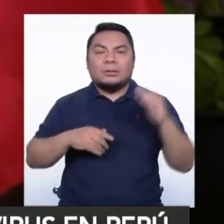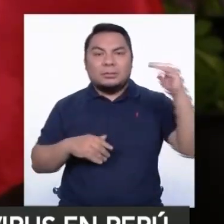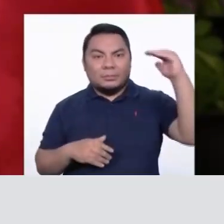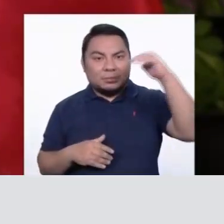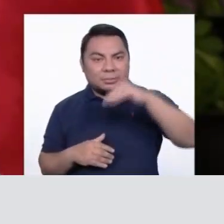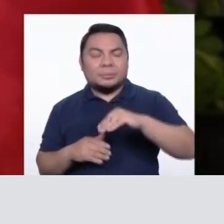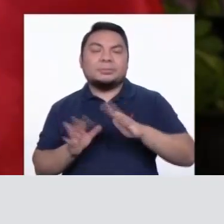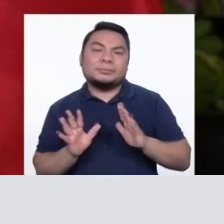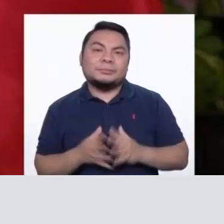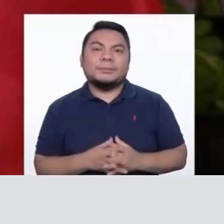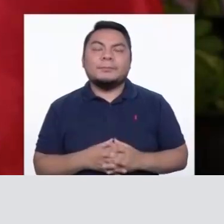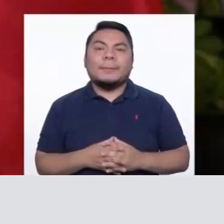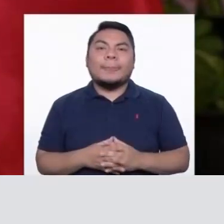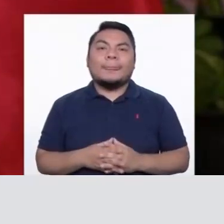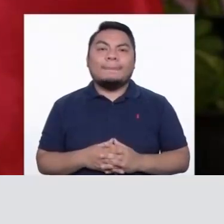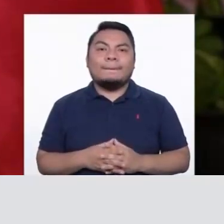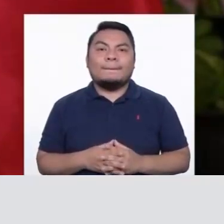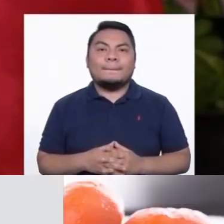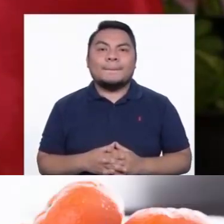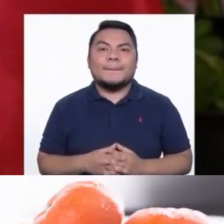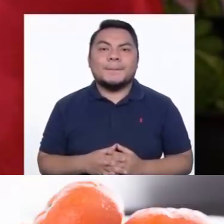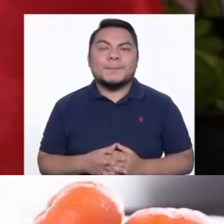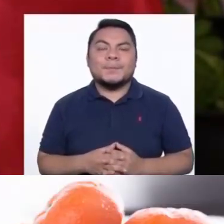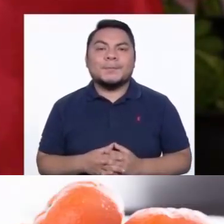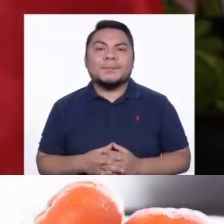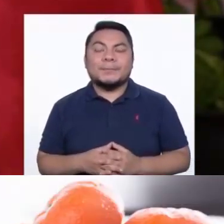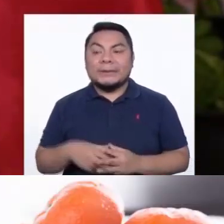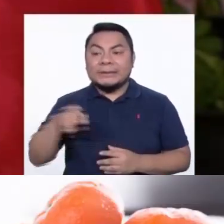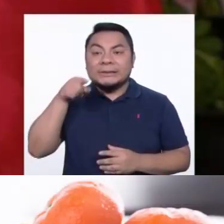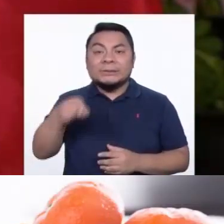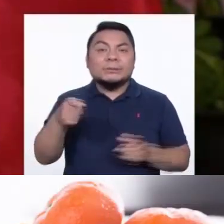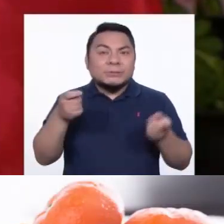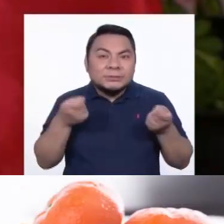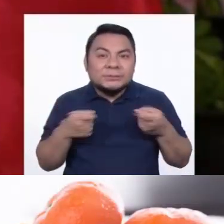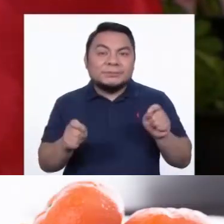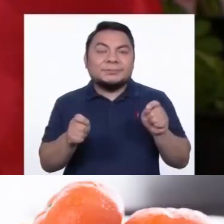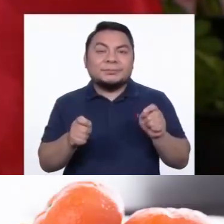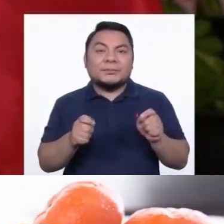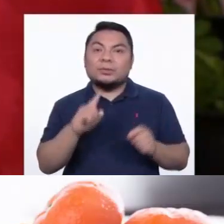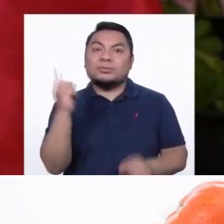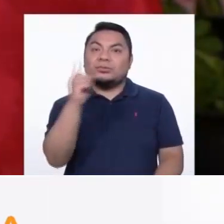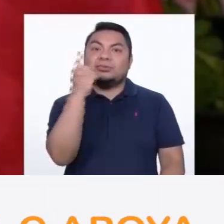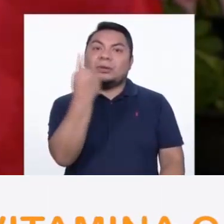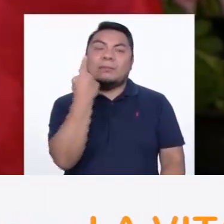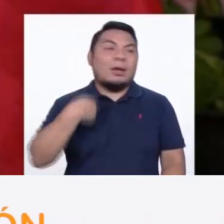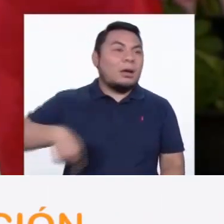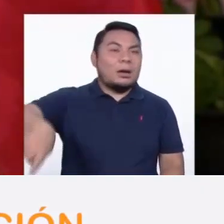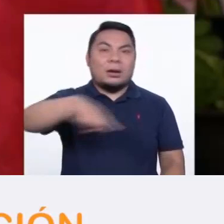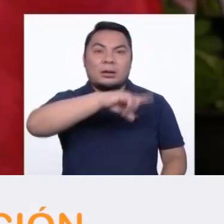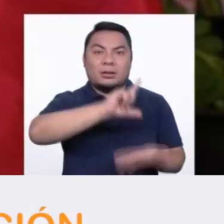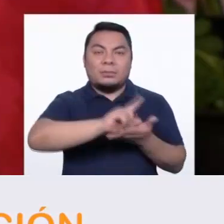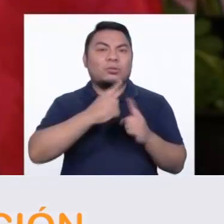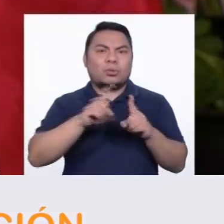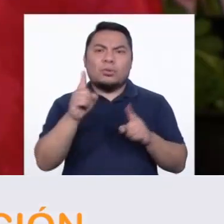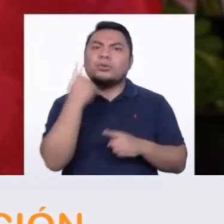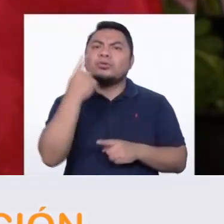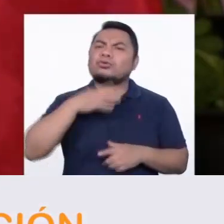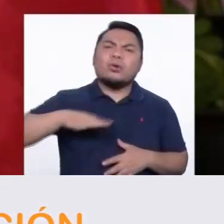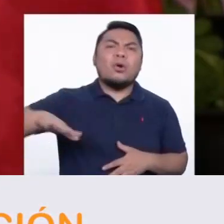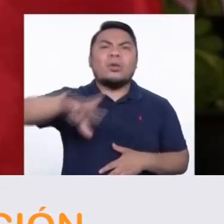tasa porcentual, ¿no? Y este esfuerzo no solamente es a nivel de Lima, es a nivel nacional.